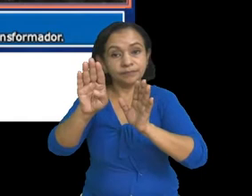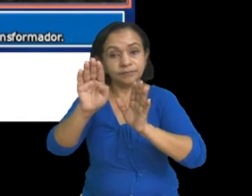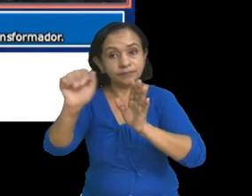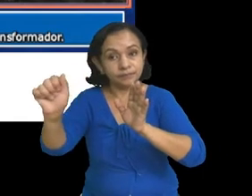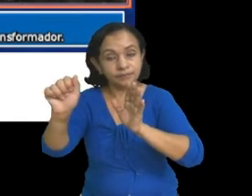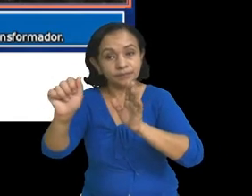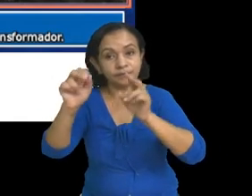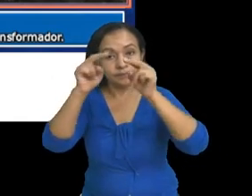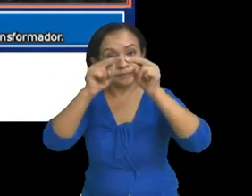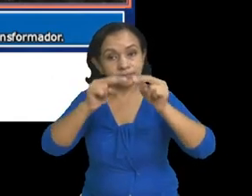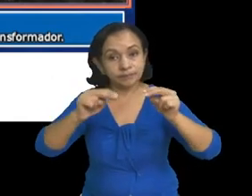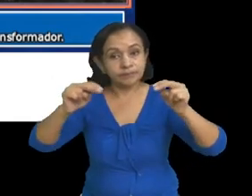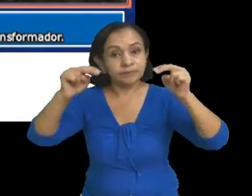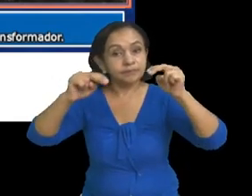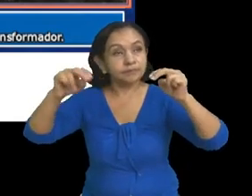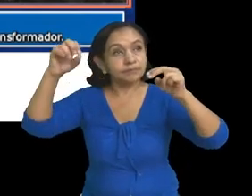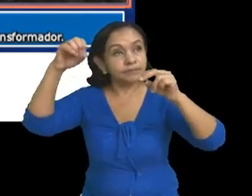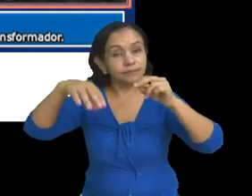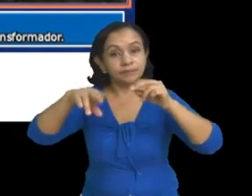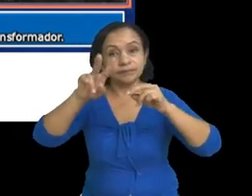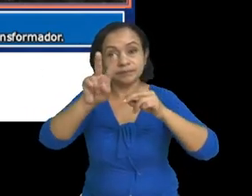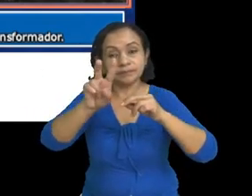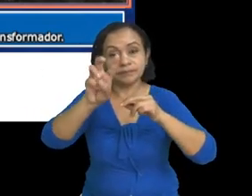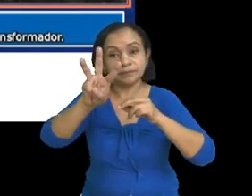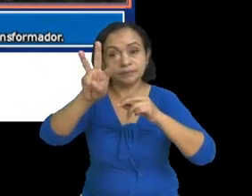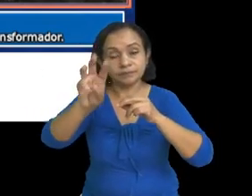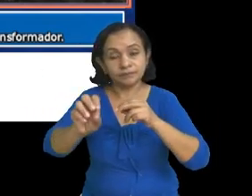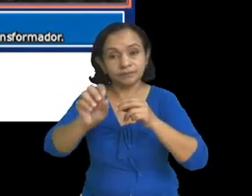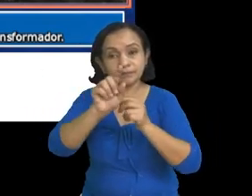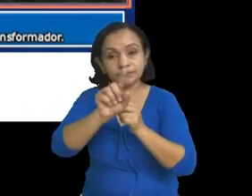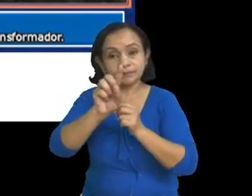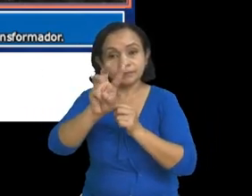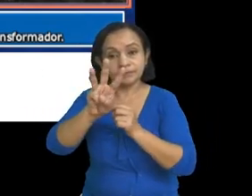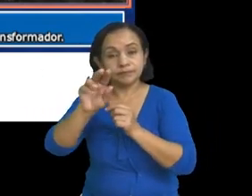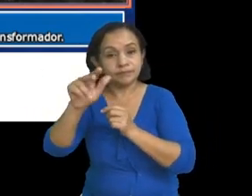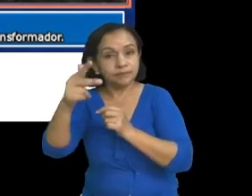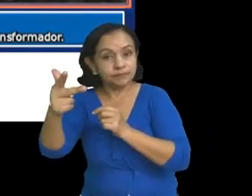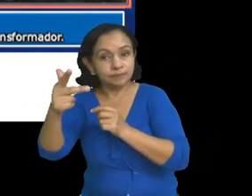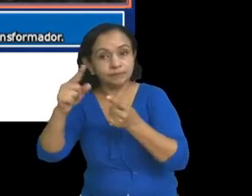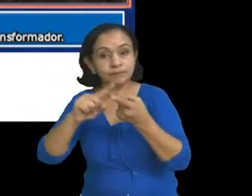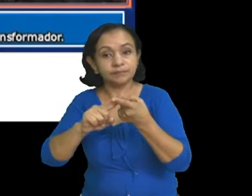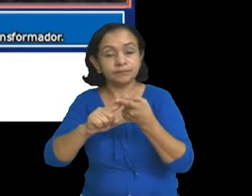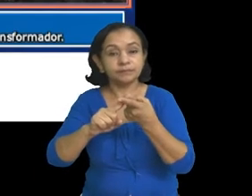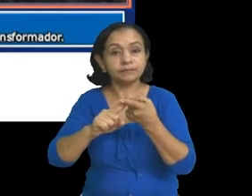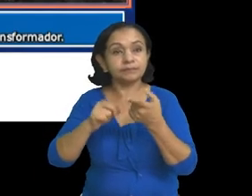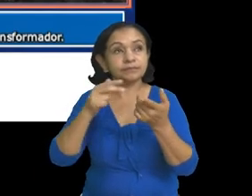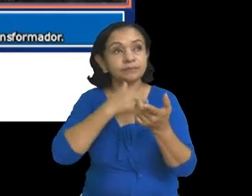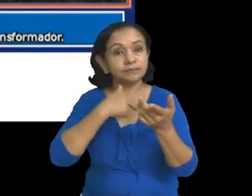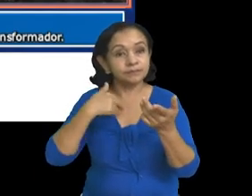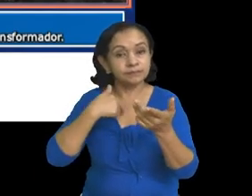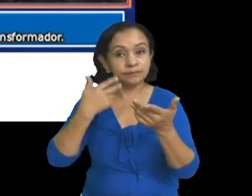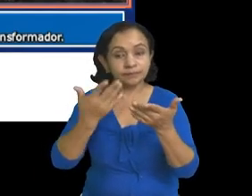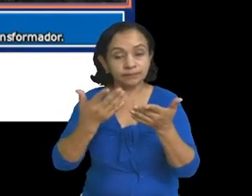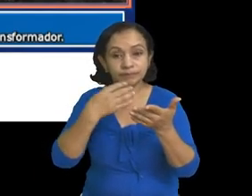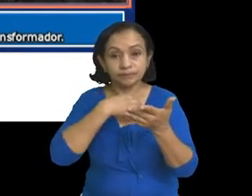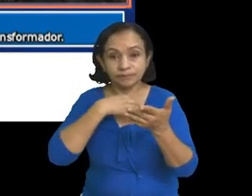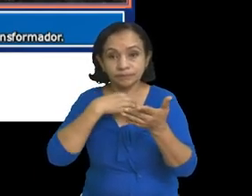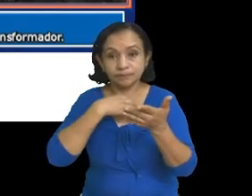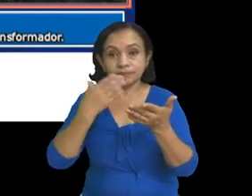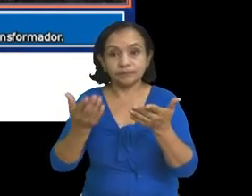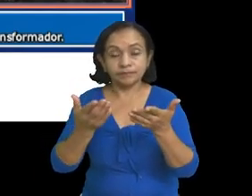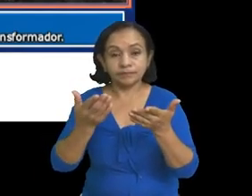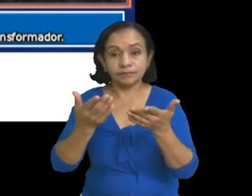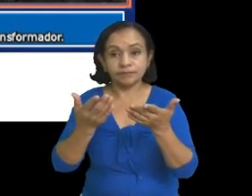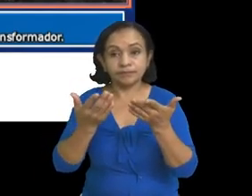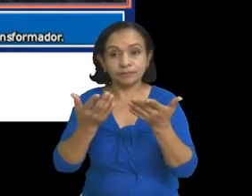decir, un autotransformador de 230 a 138 kilovoltios. Ese es para el sistema propio de transmisión, no es para